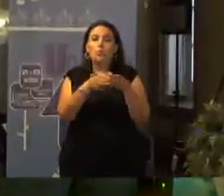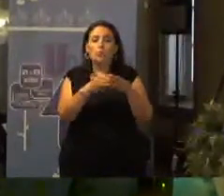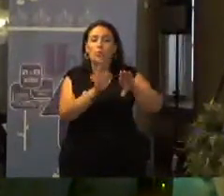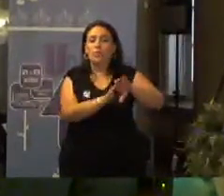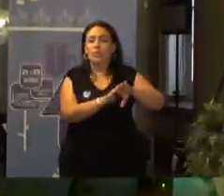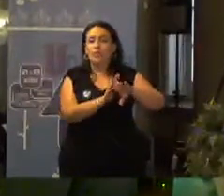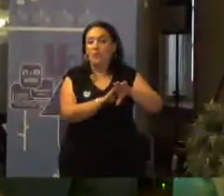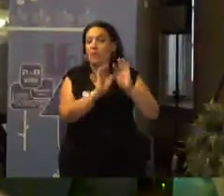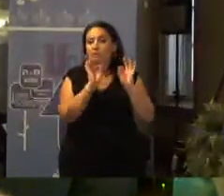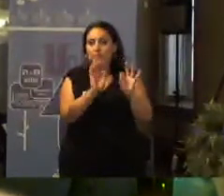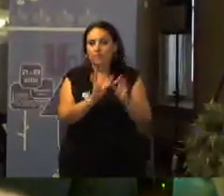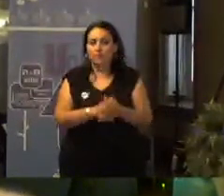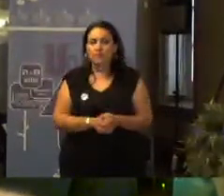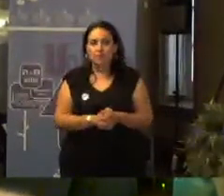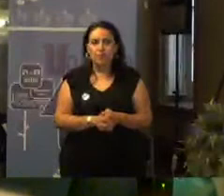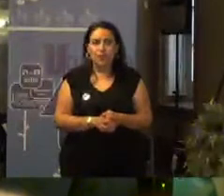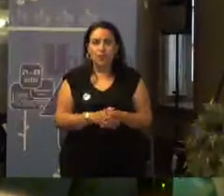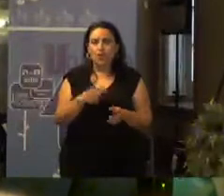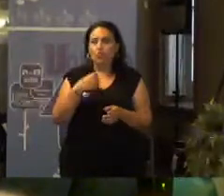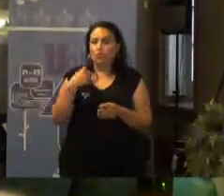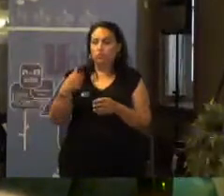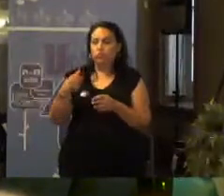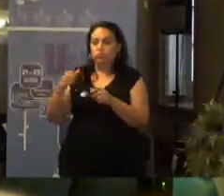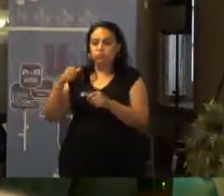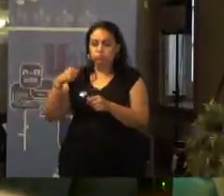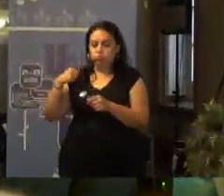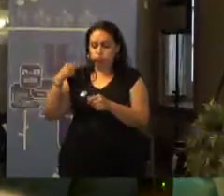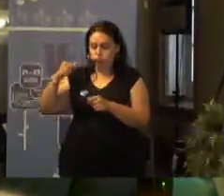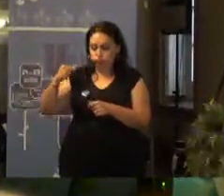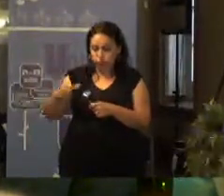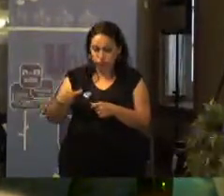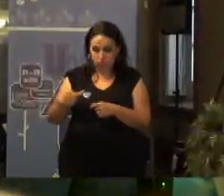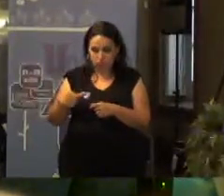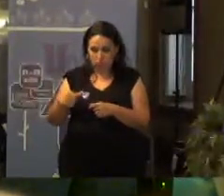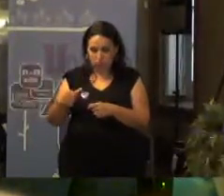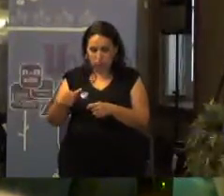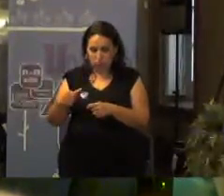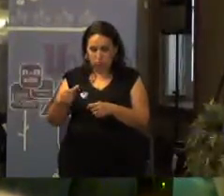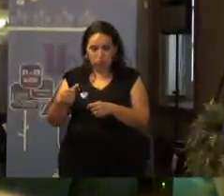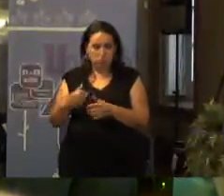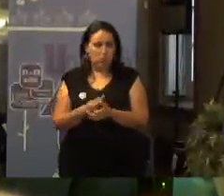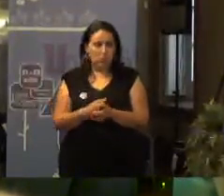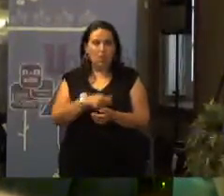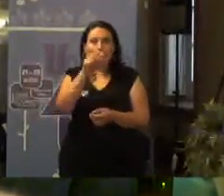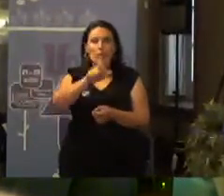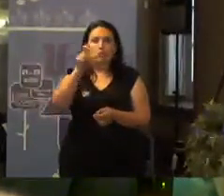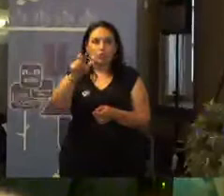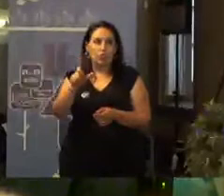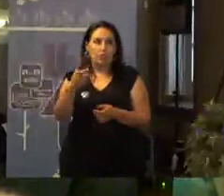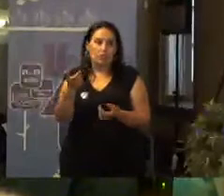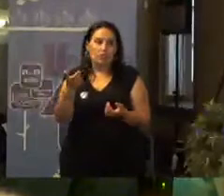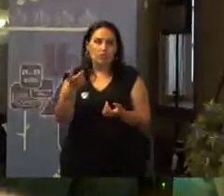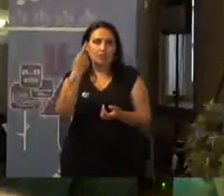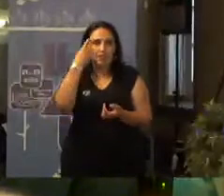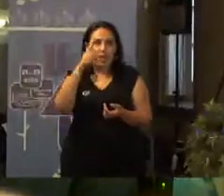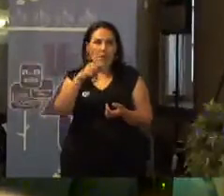teño moitos vencellos xa dende antes, dende cando era o UDP, con Luis Facenda, con toda aquela xente, incluso fixéramos